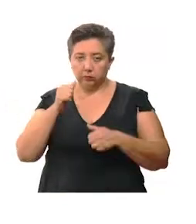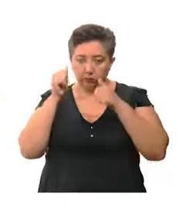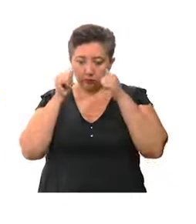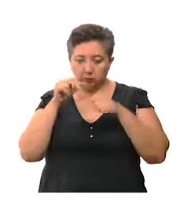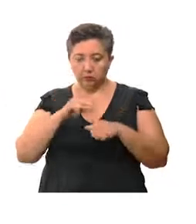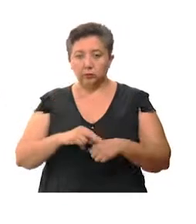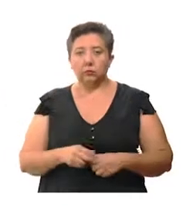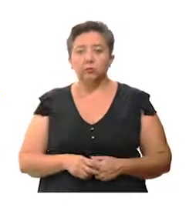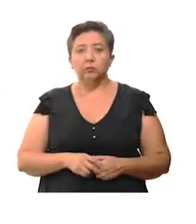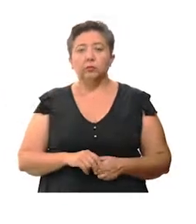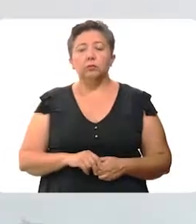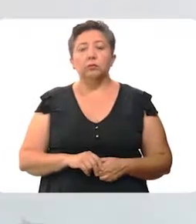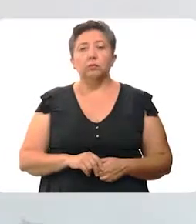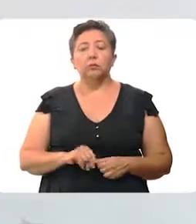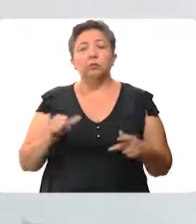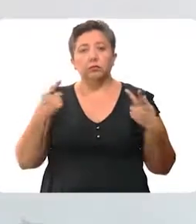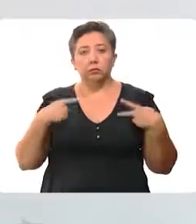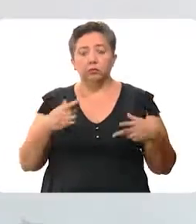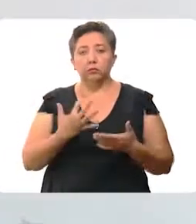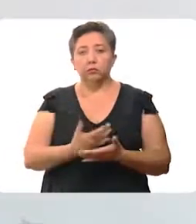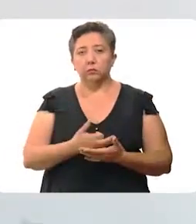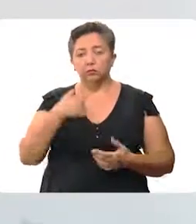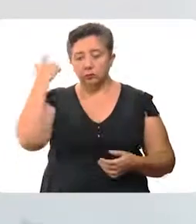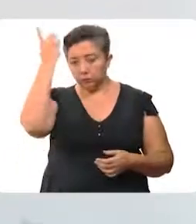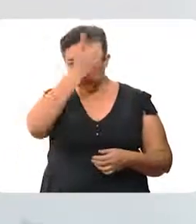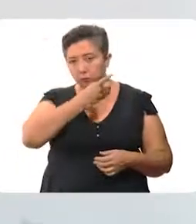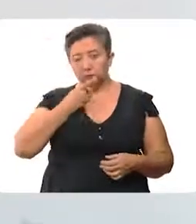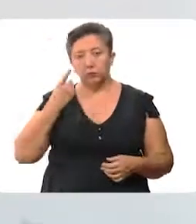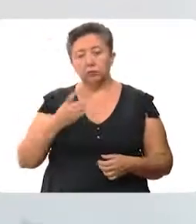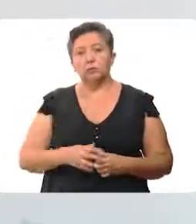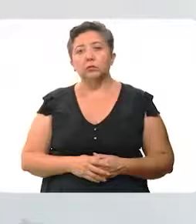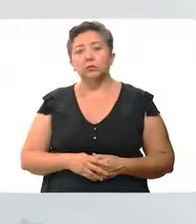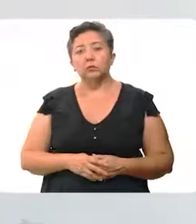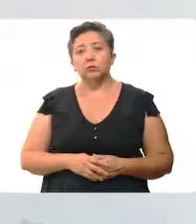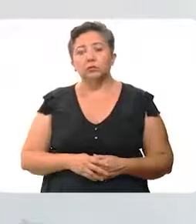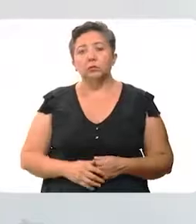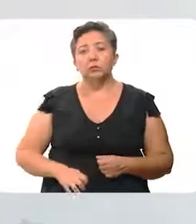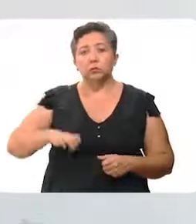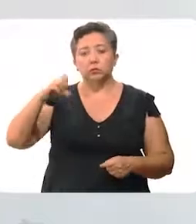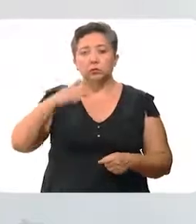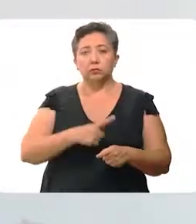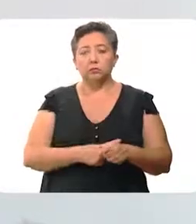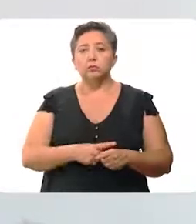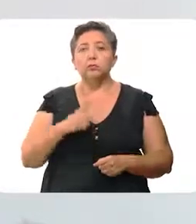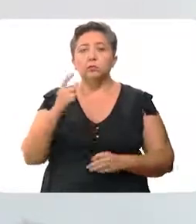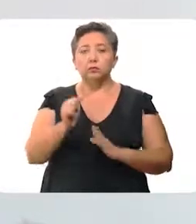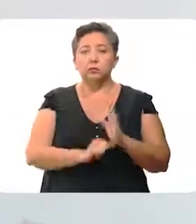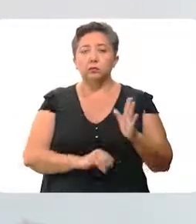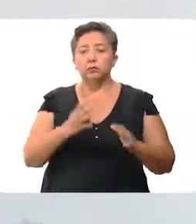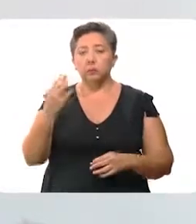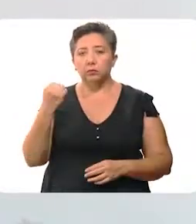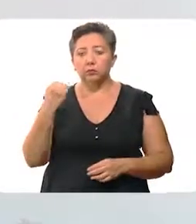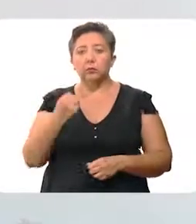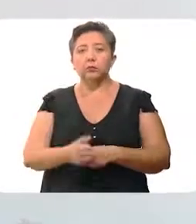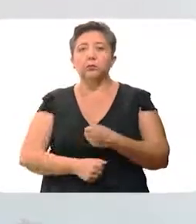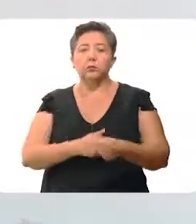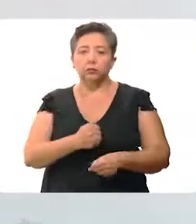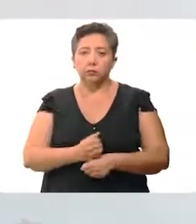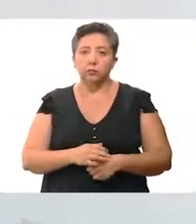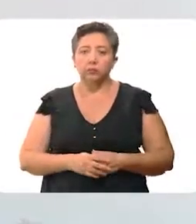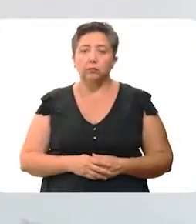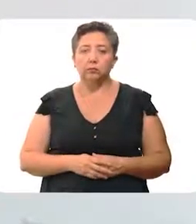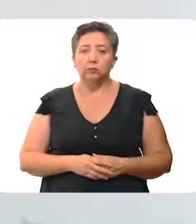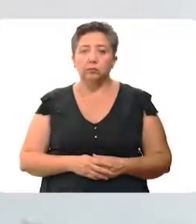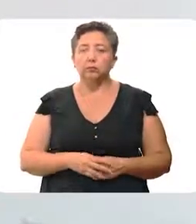en aislamiento total. Hay otros pacientes a la espera de diagnóstico. El rango de edad de los casos es de 1 mes a 99